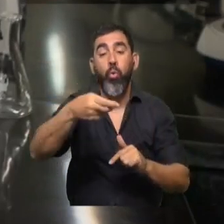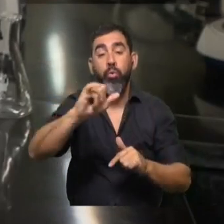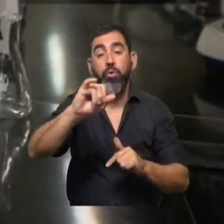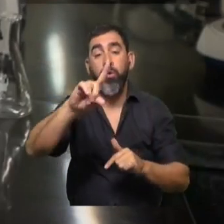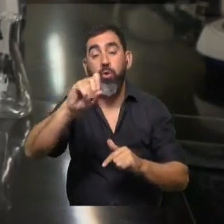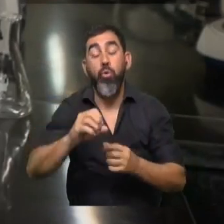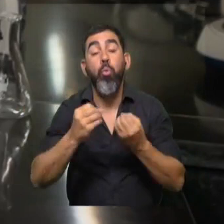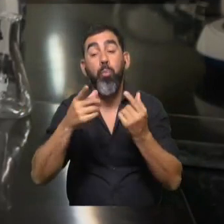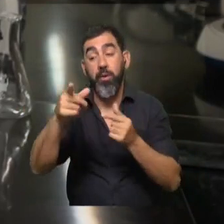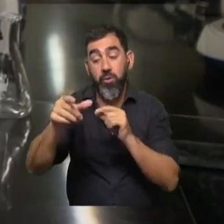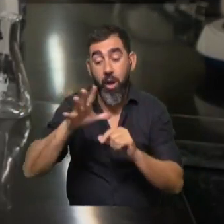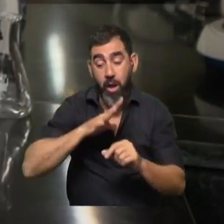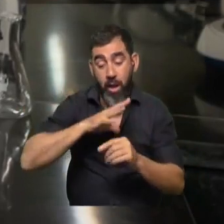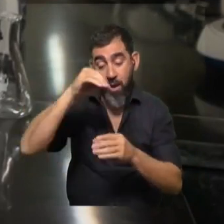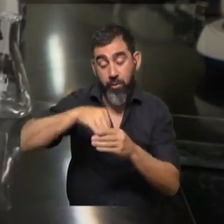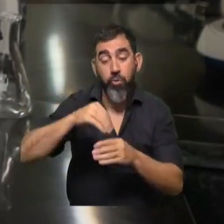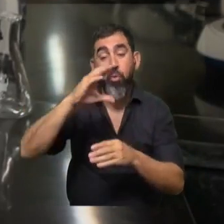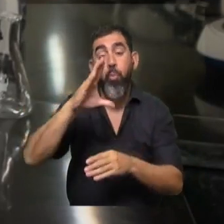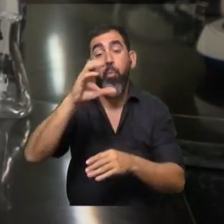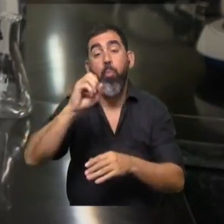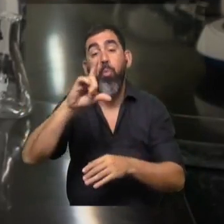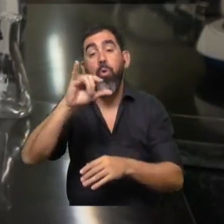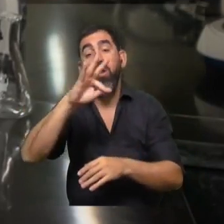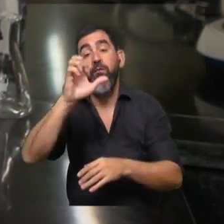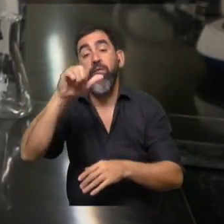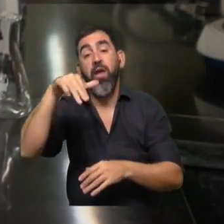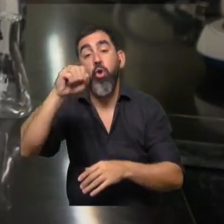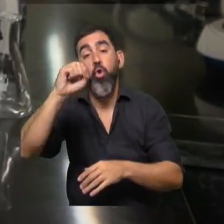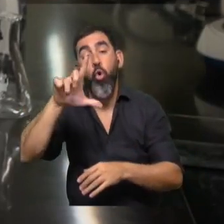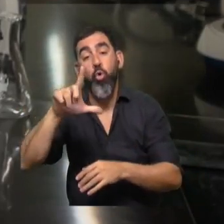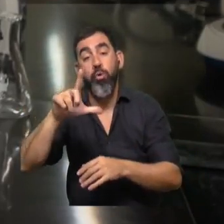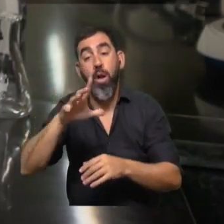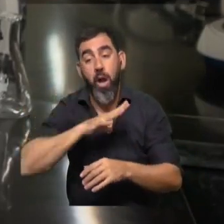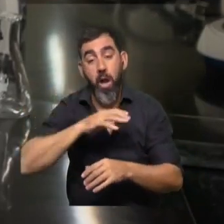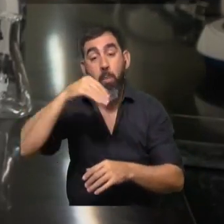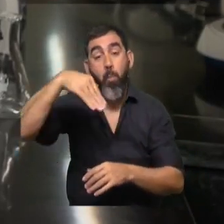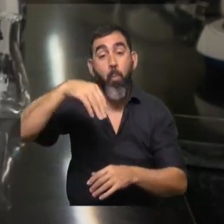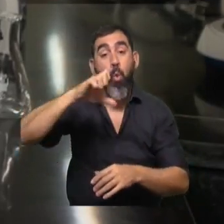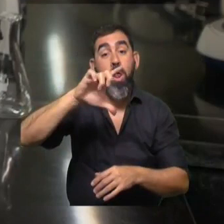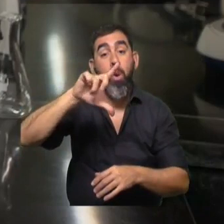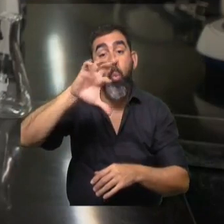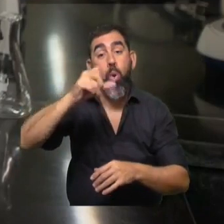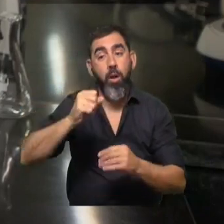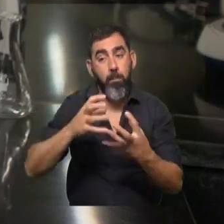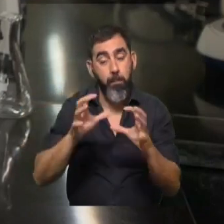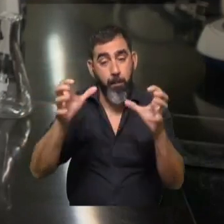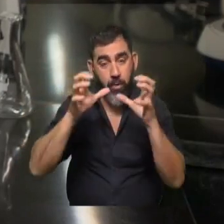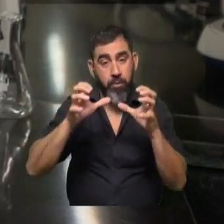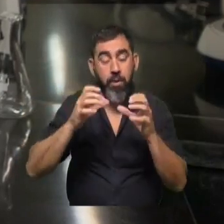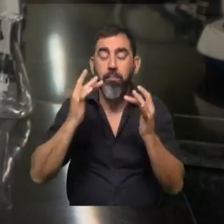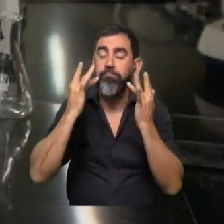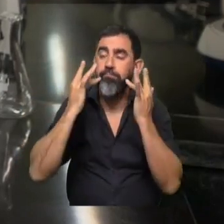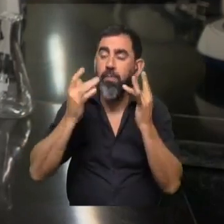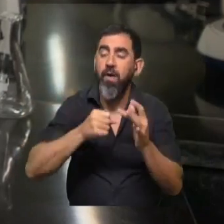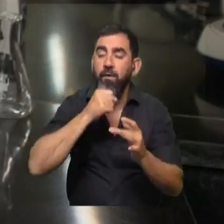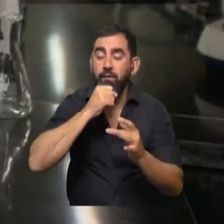polifenoles que lo que hacen es neutralizar radicales libres, que son moléculas altamente reactivas, que lo que hacen es envejecer la piel,